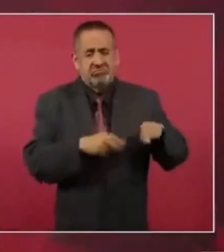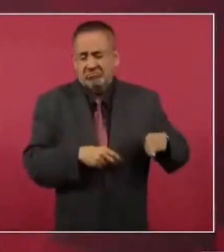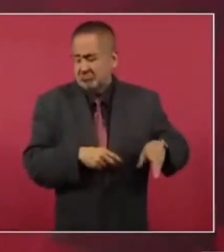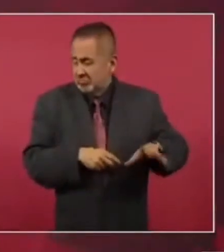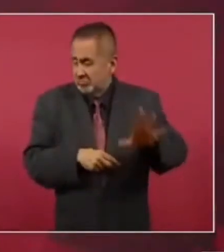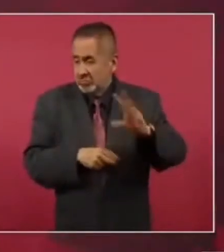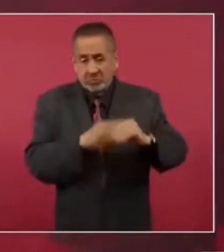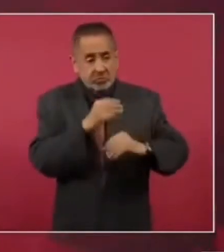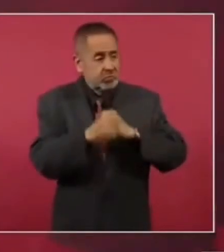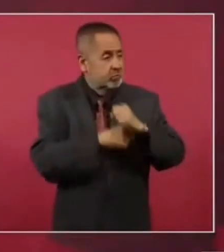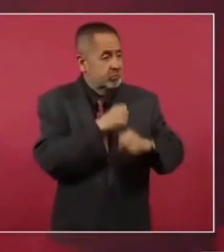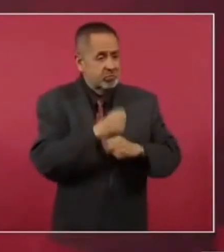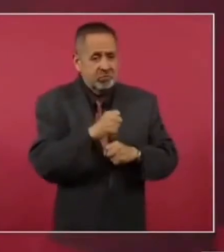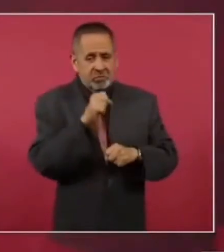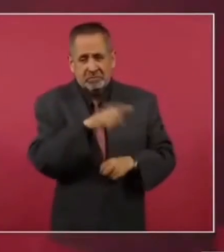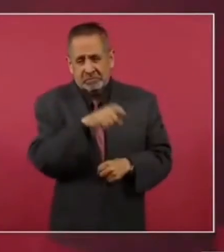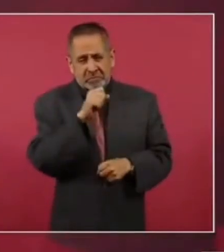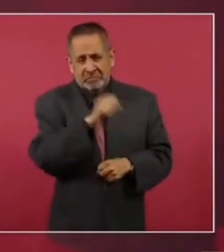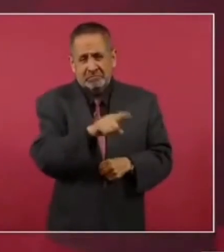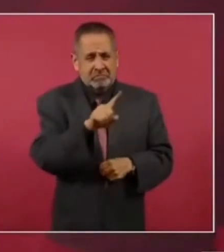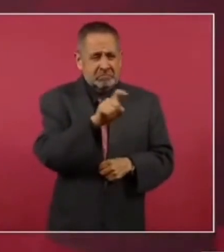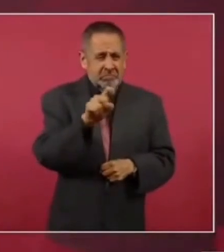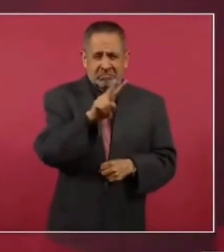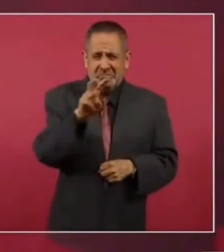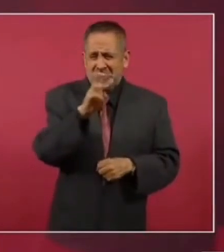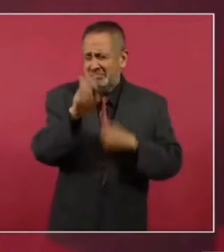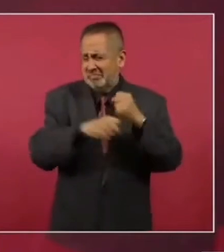por mucho tiempo, siglos.